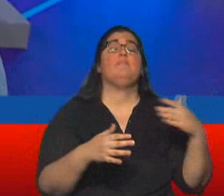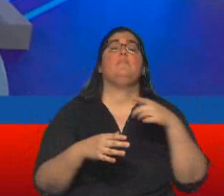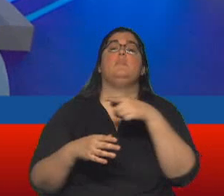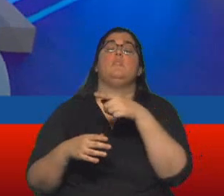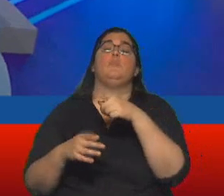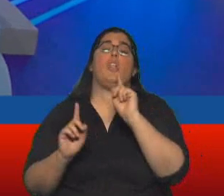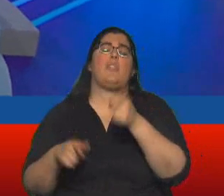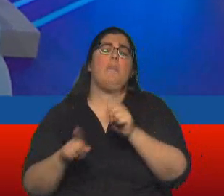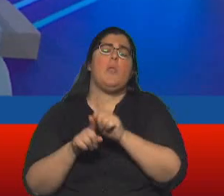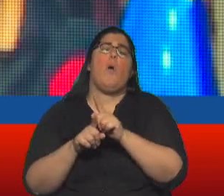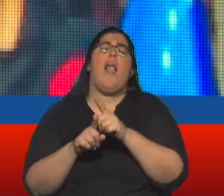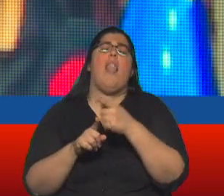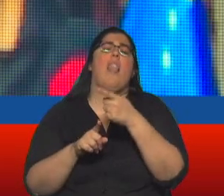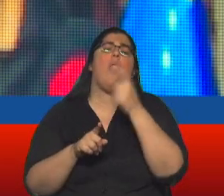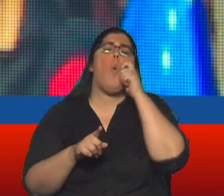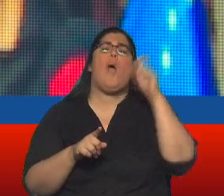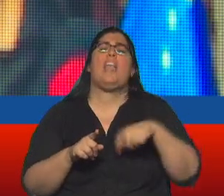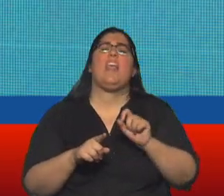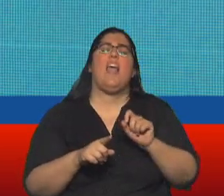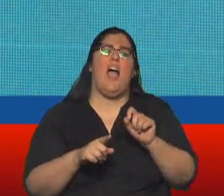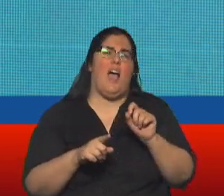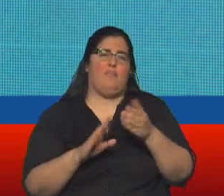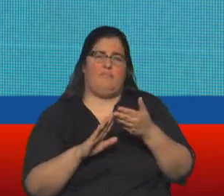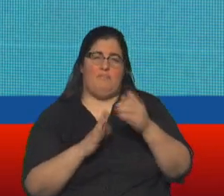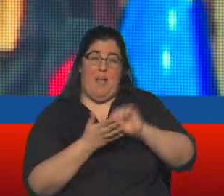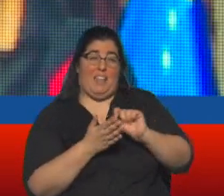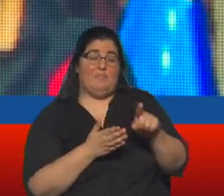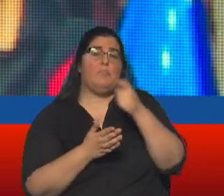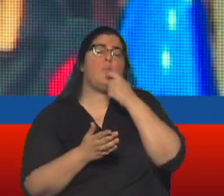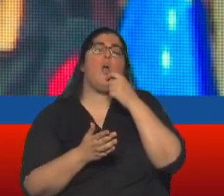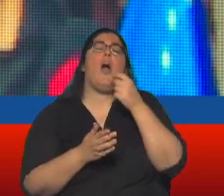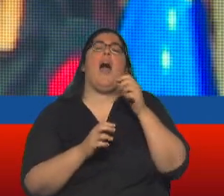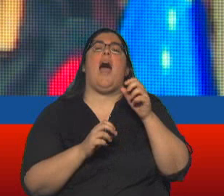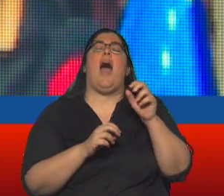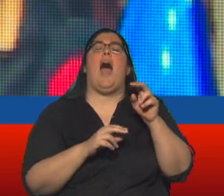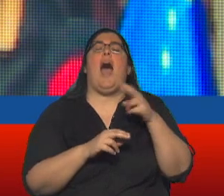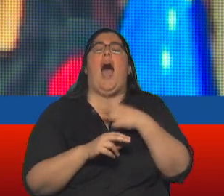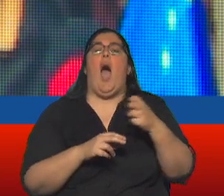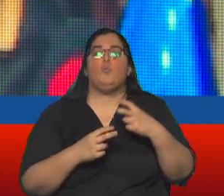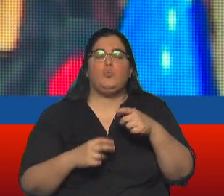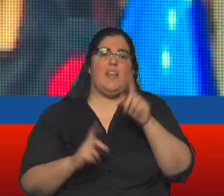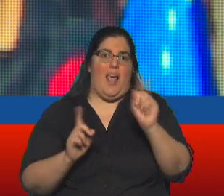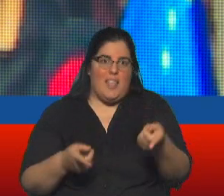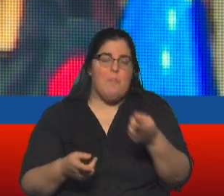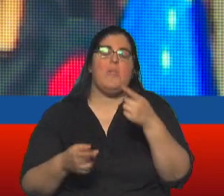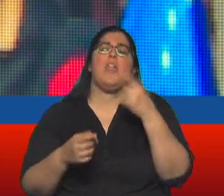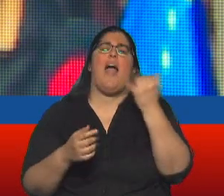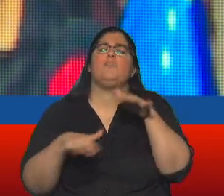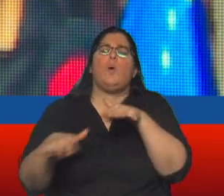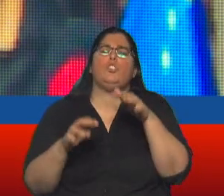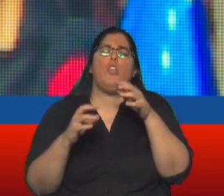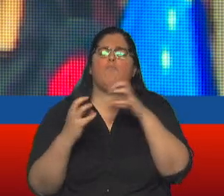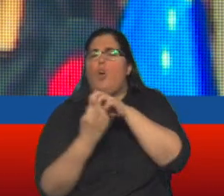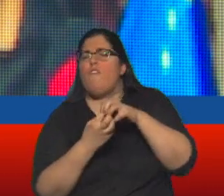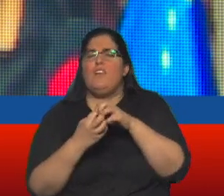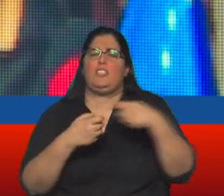a la Hungría de Viktor Orbán, donde también hay situaciones, a Austria, donde hay situaciones de conflicto y de disputa y